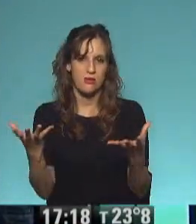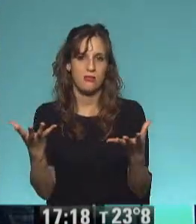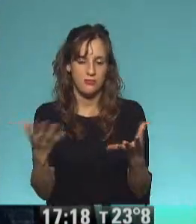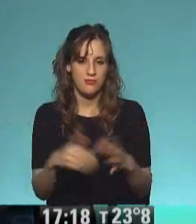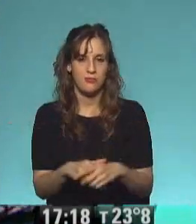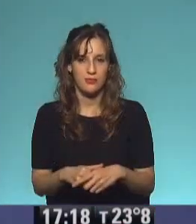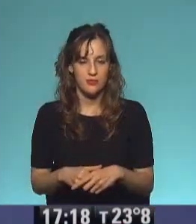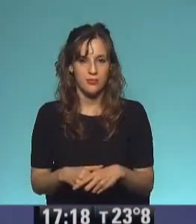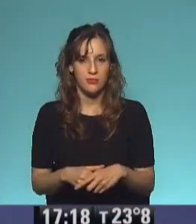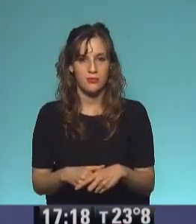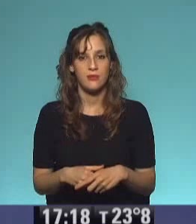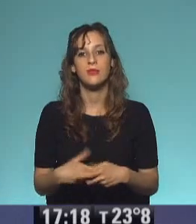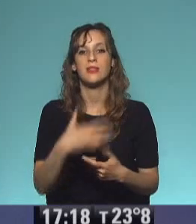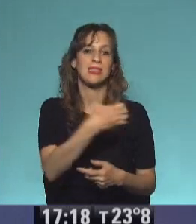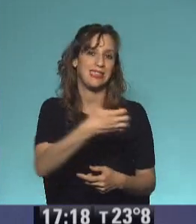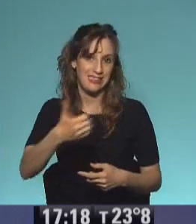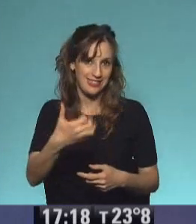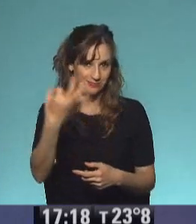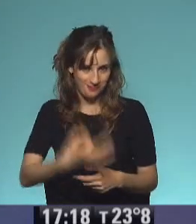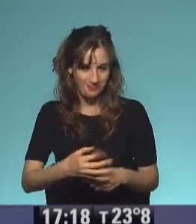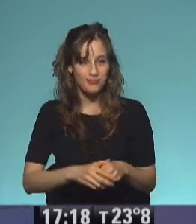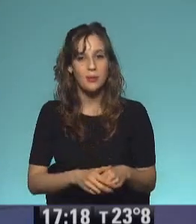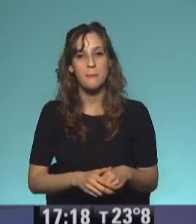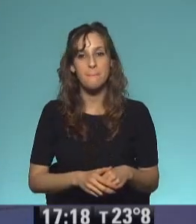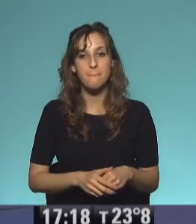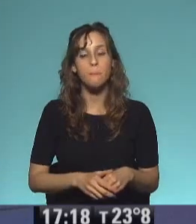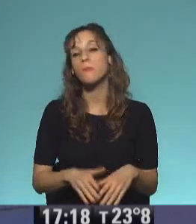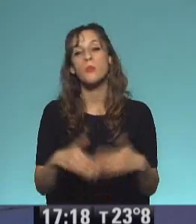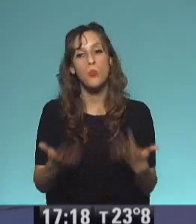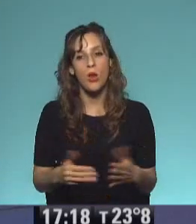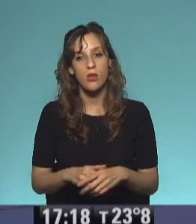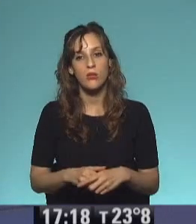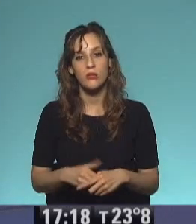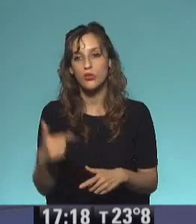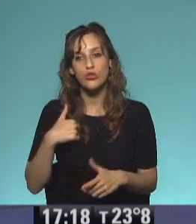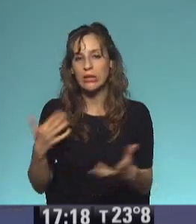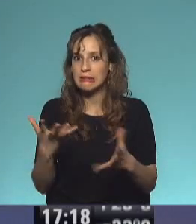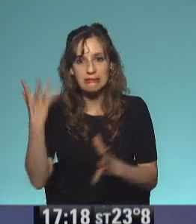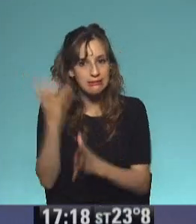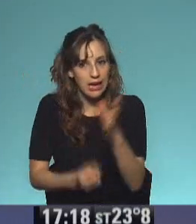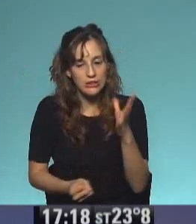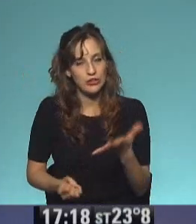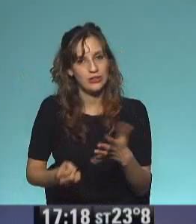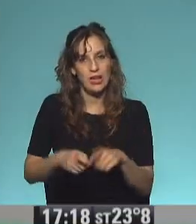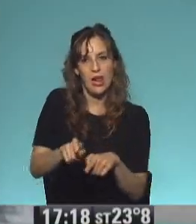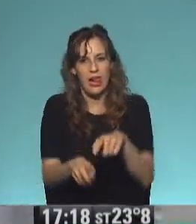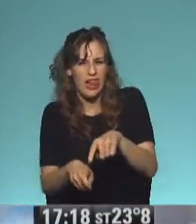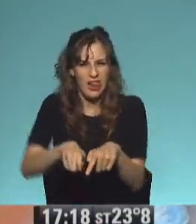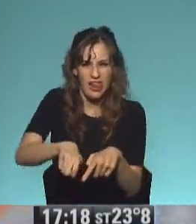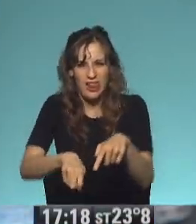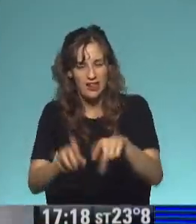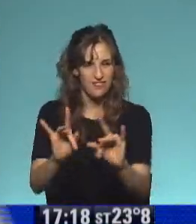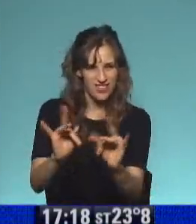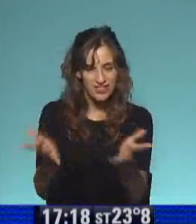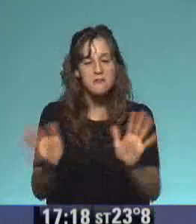Bueno, vamos con otra, ¿eh? Deja el 6. Yo no le encontré la técnica todavía, chicos. Bueno, vayan pensando, porque en la medida que